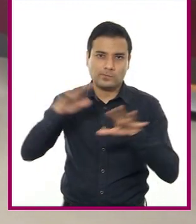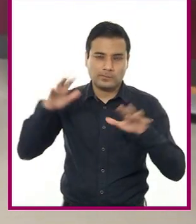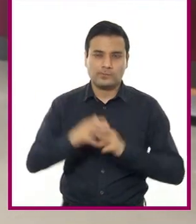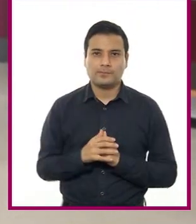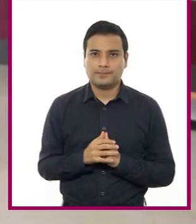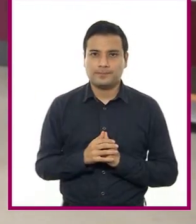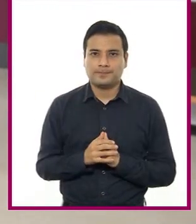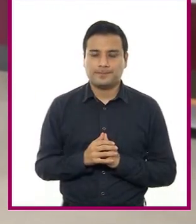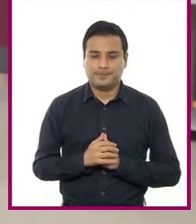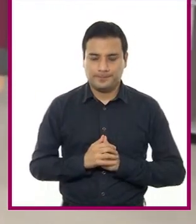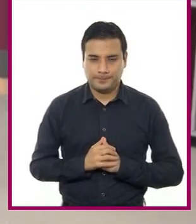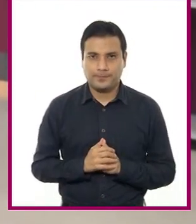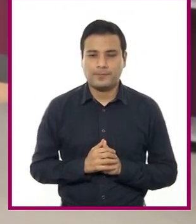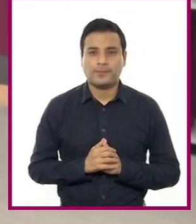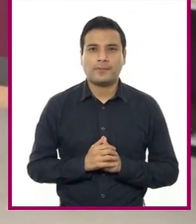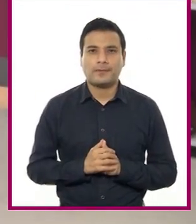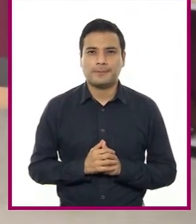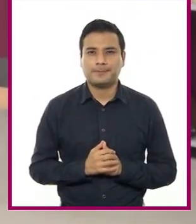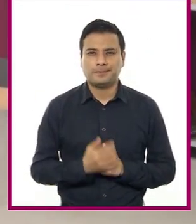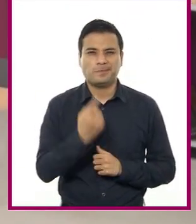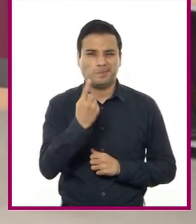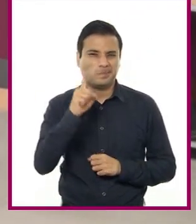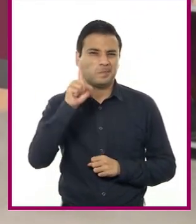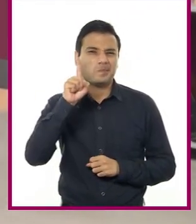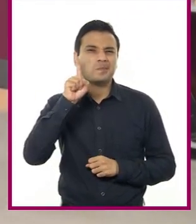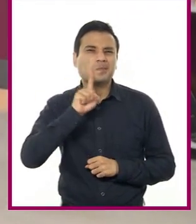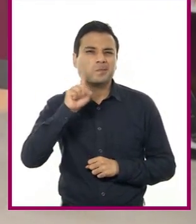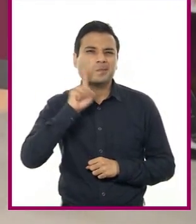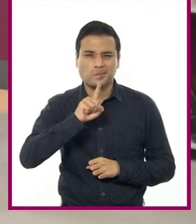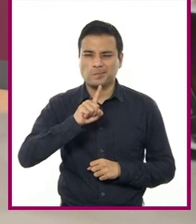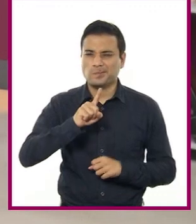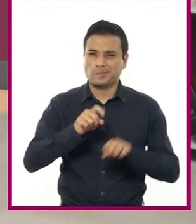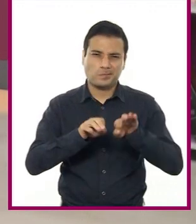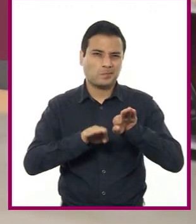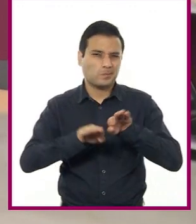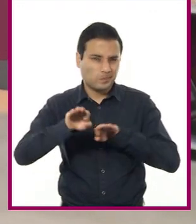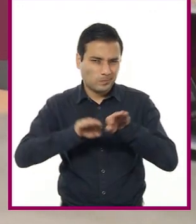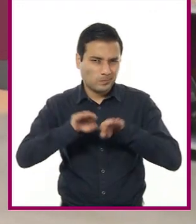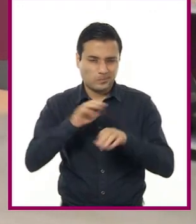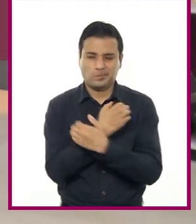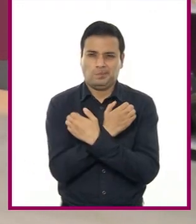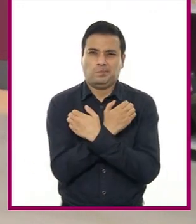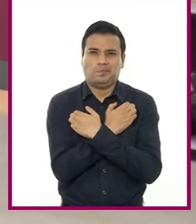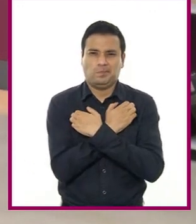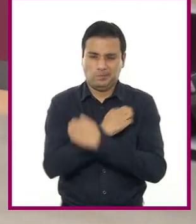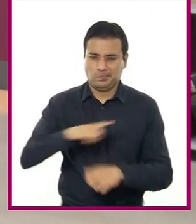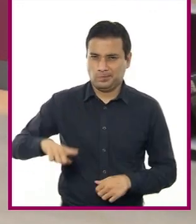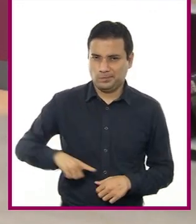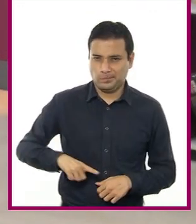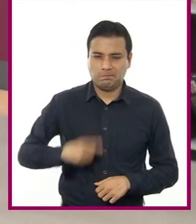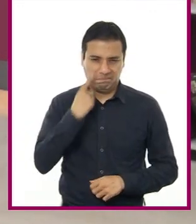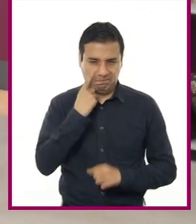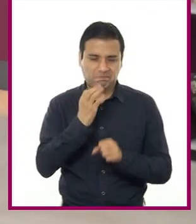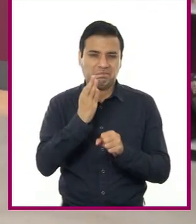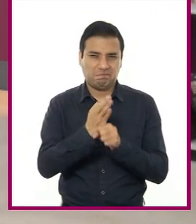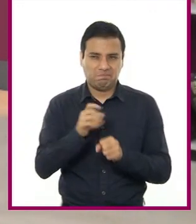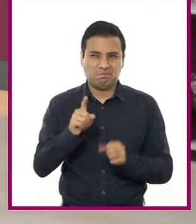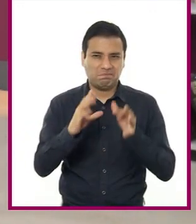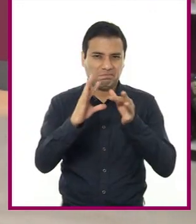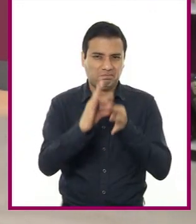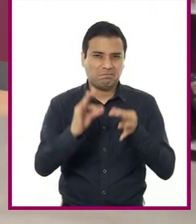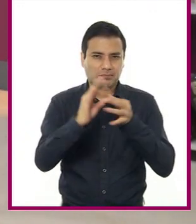Elizabeth Chávez Coronado es una servidora pública del sector educativo y a continuación nos explica